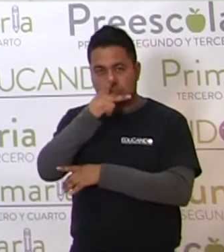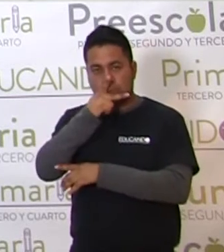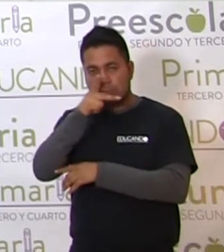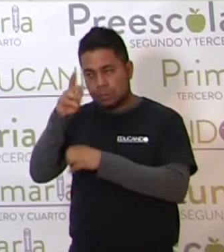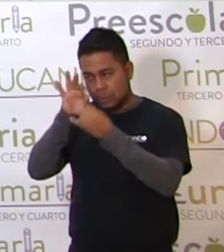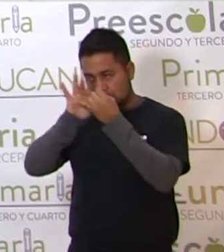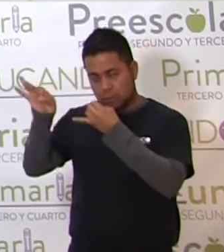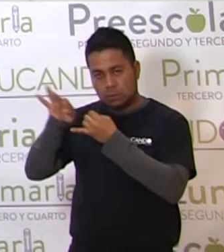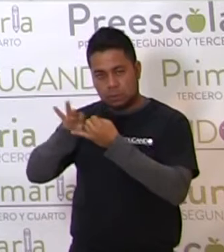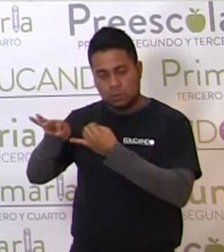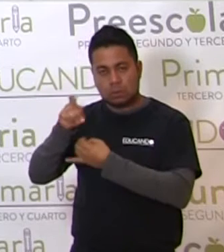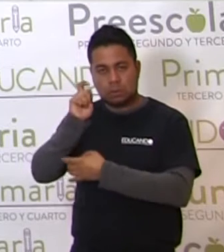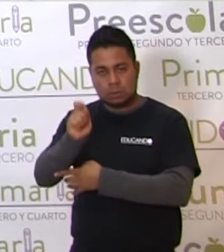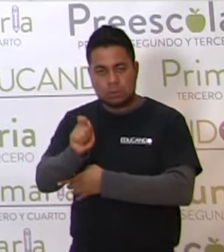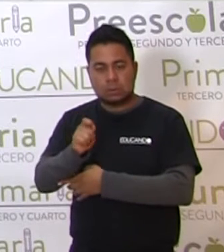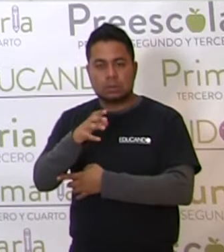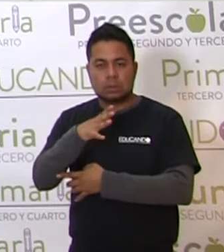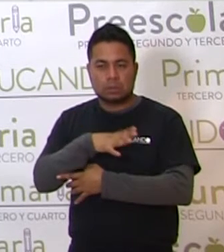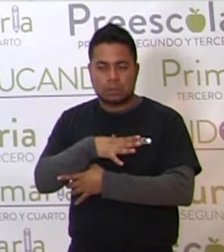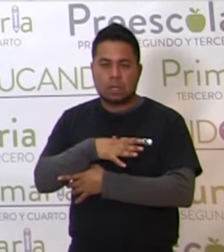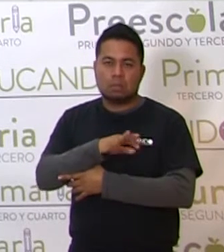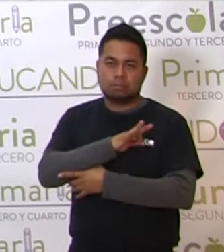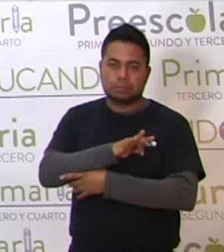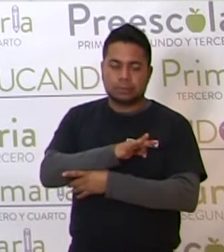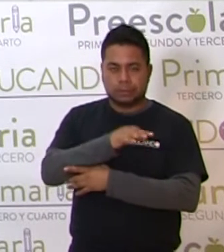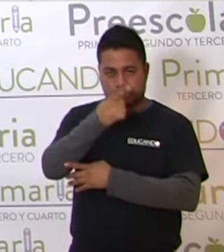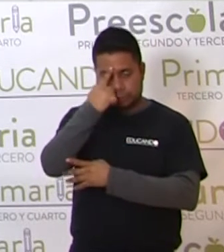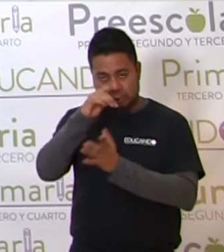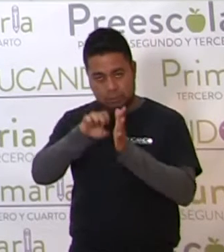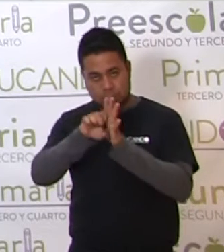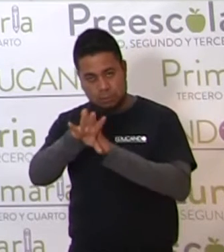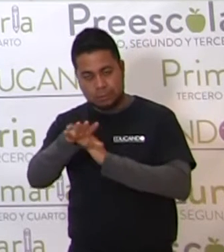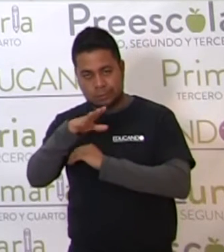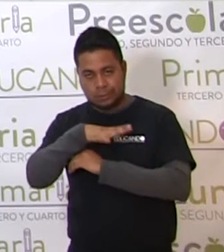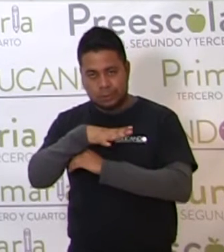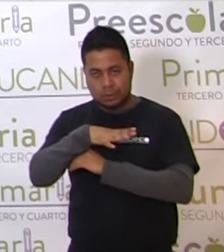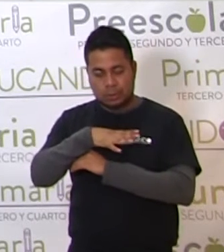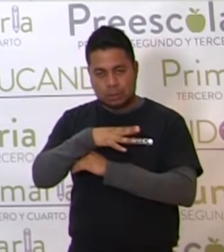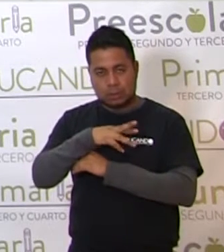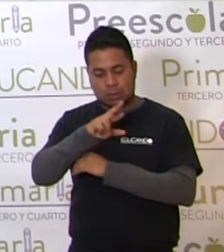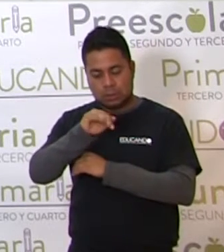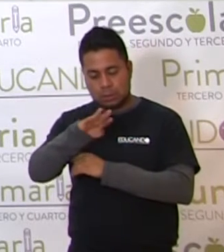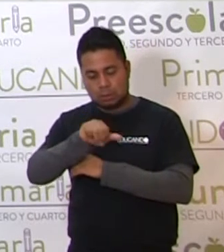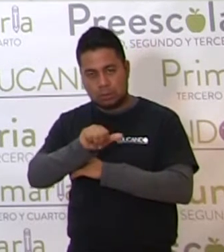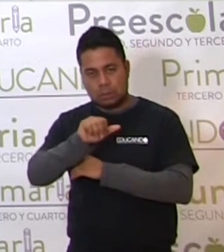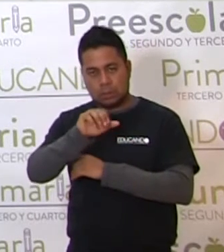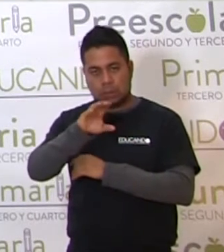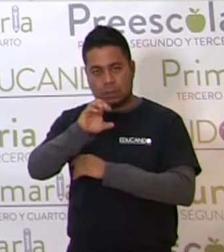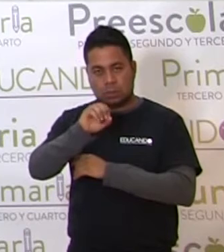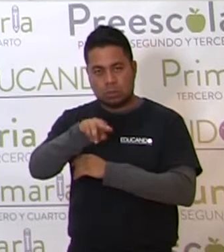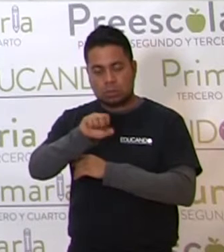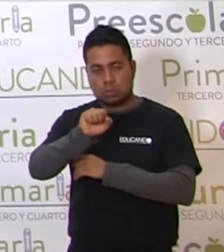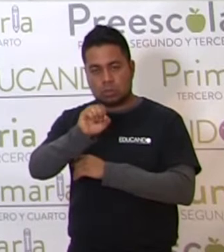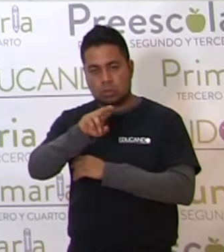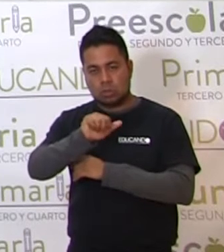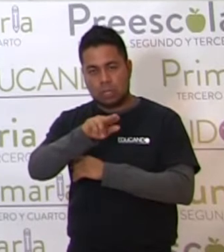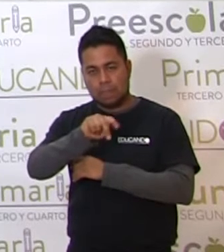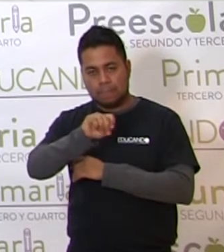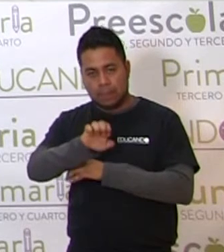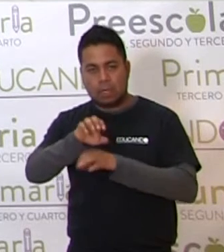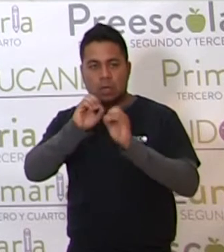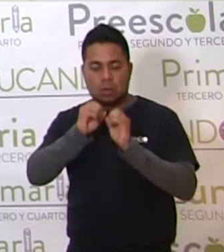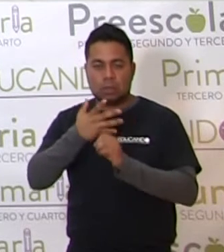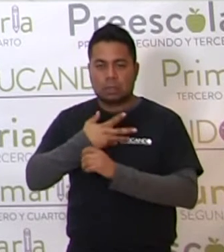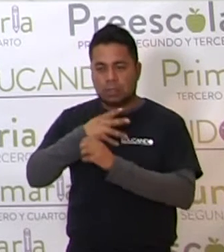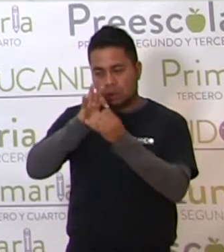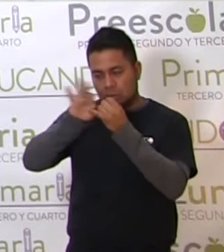al final vamos a identificar si es una rima consonante o es una rima asonante